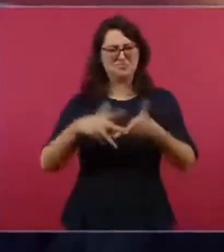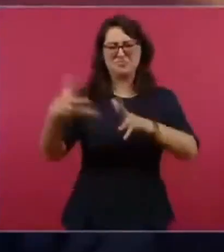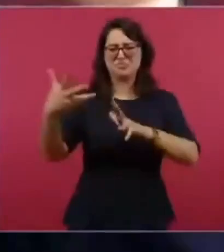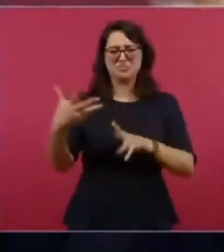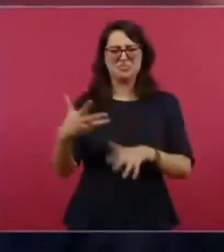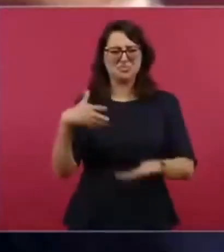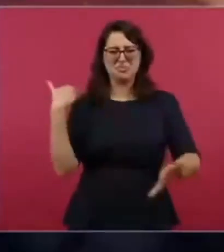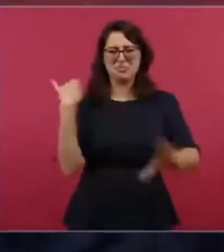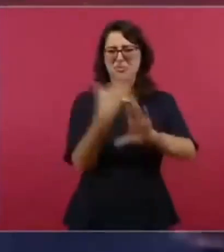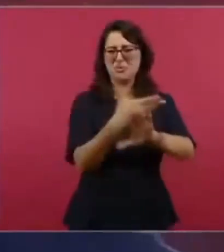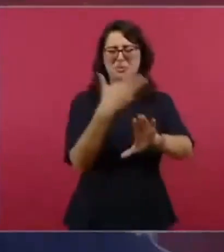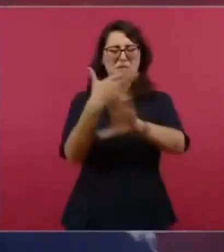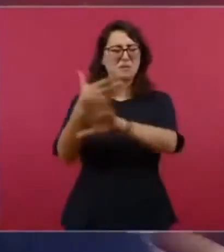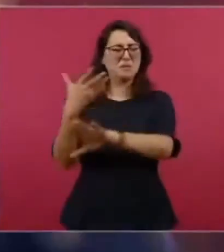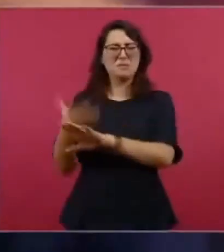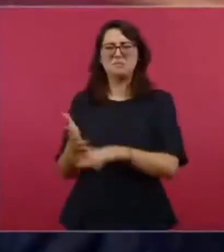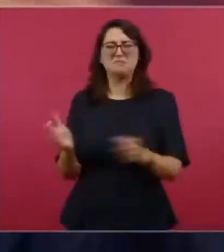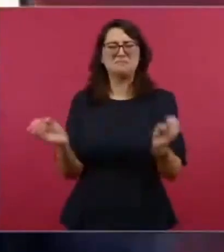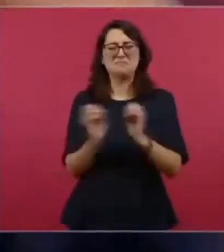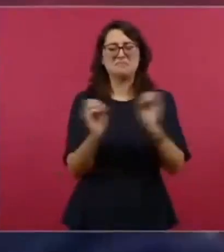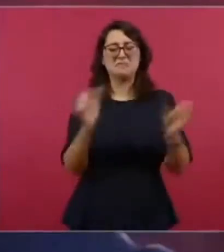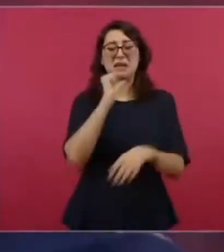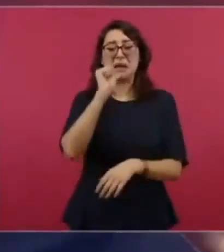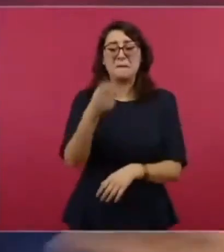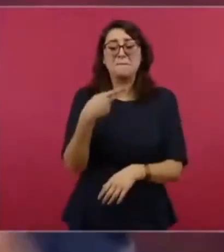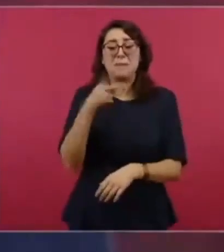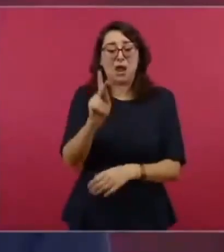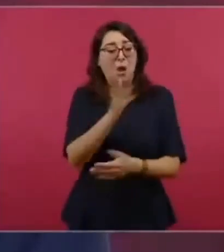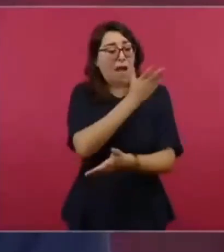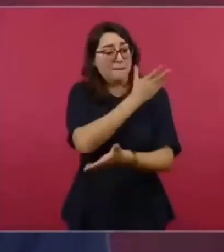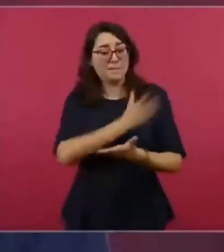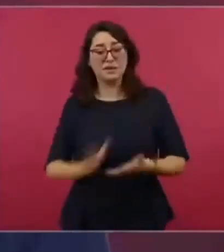políticamente no tendríamos ningún motivo para agredir a nadie.